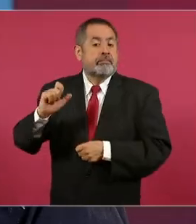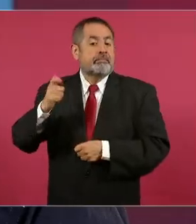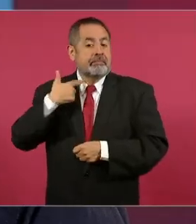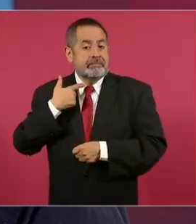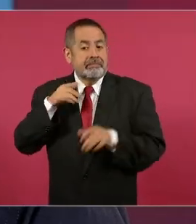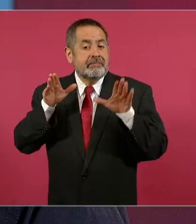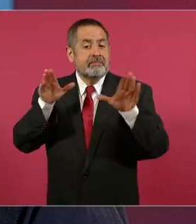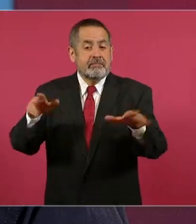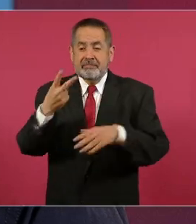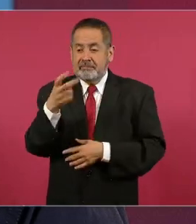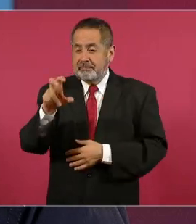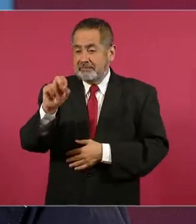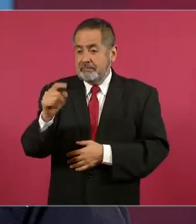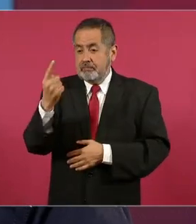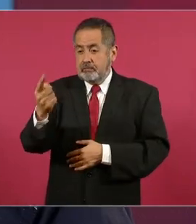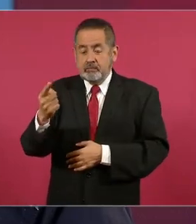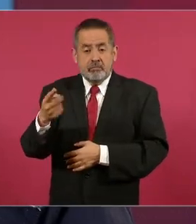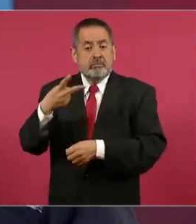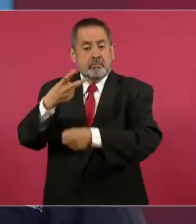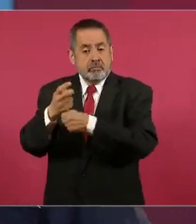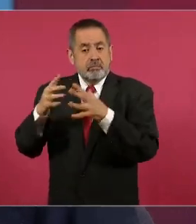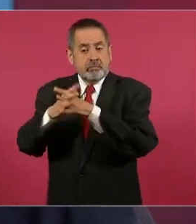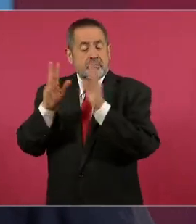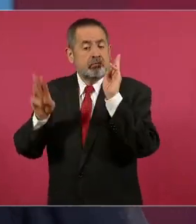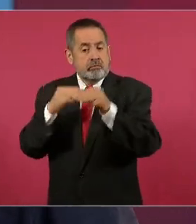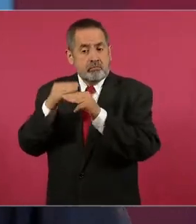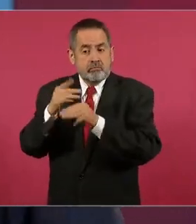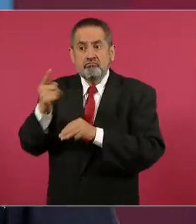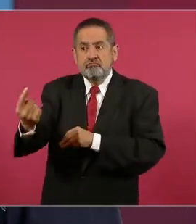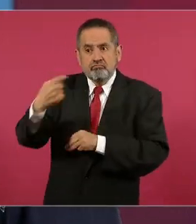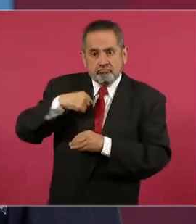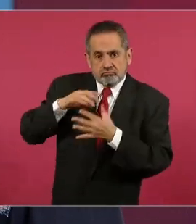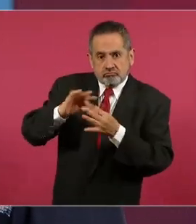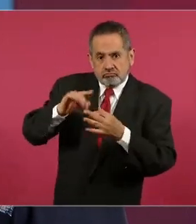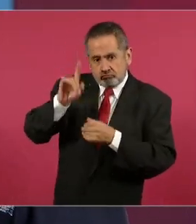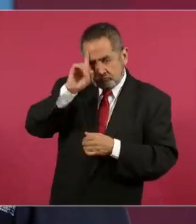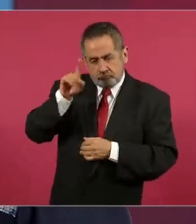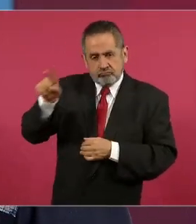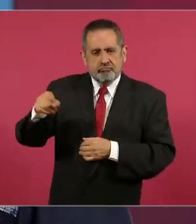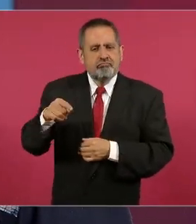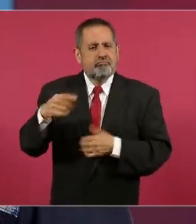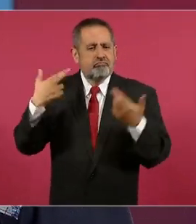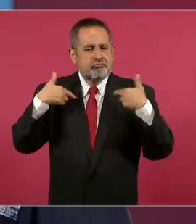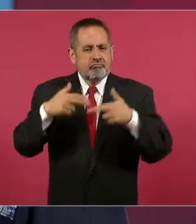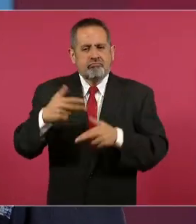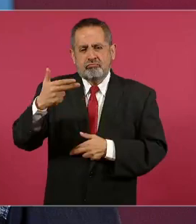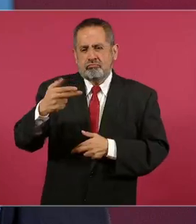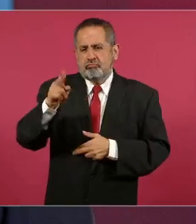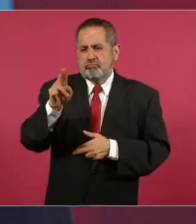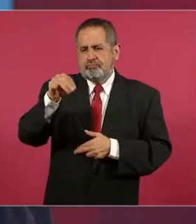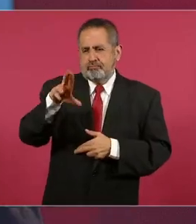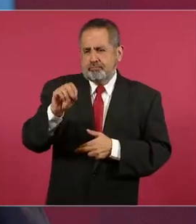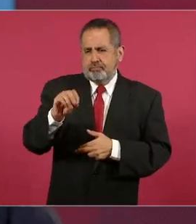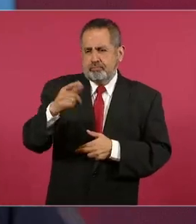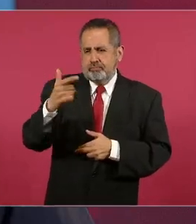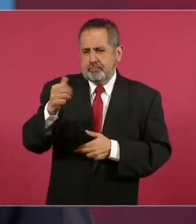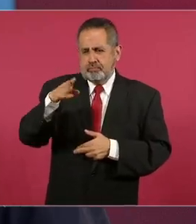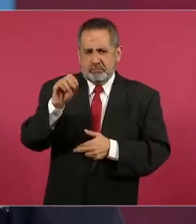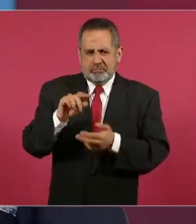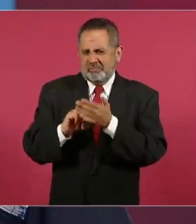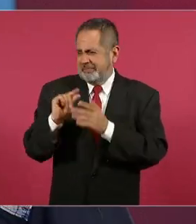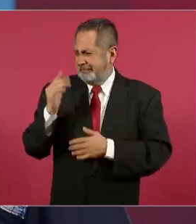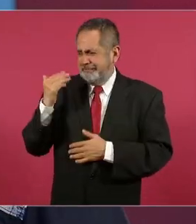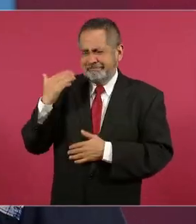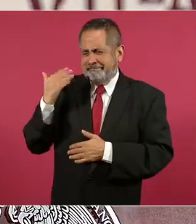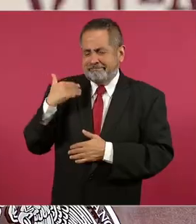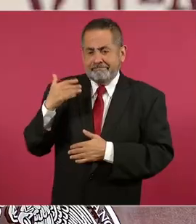201 en la Segunda Guerra Mundial. El profesor Humberto Gamboa Montoya falleció hace unos días